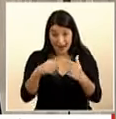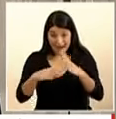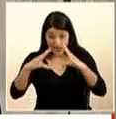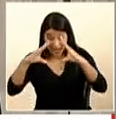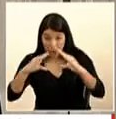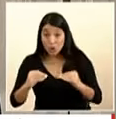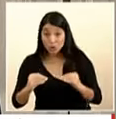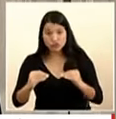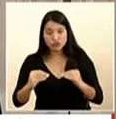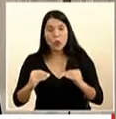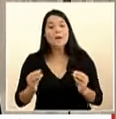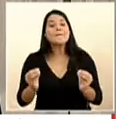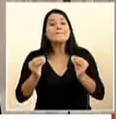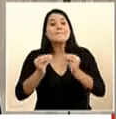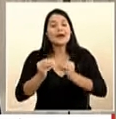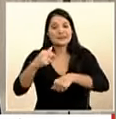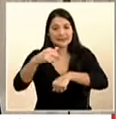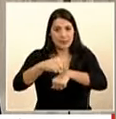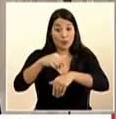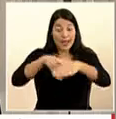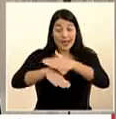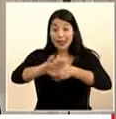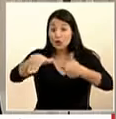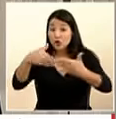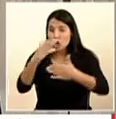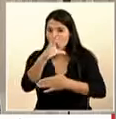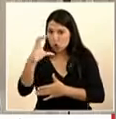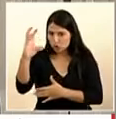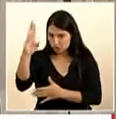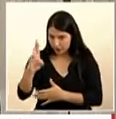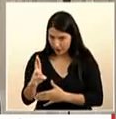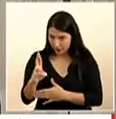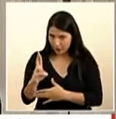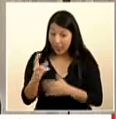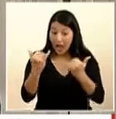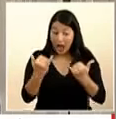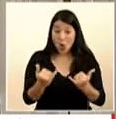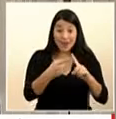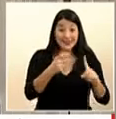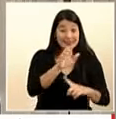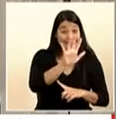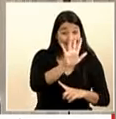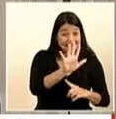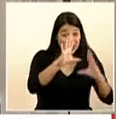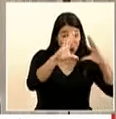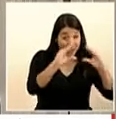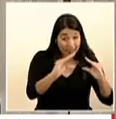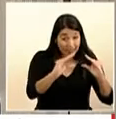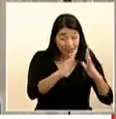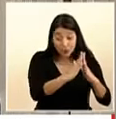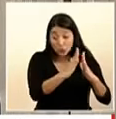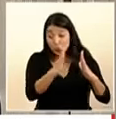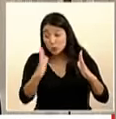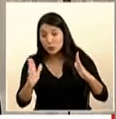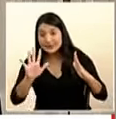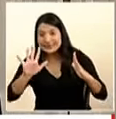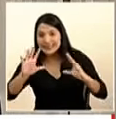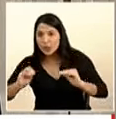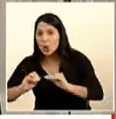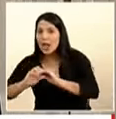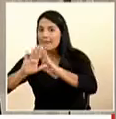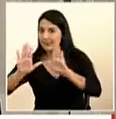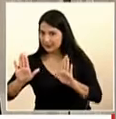todo el territorio nacional y esta ampliación será de cinco de la tarde a cinco de la mañana es decir la